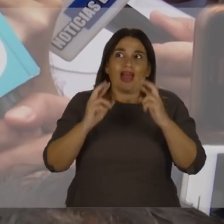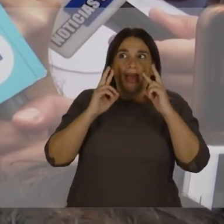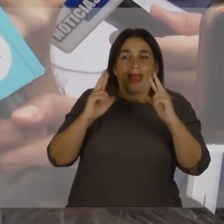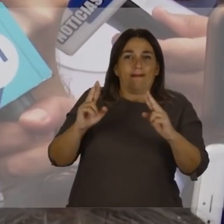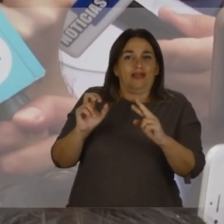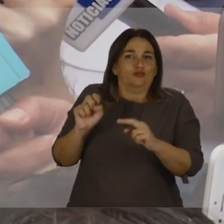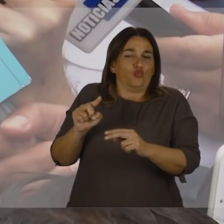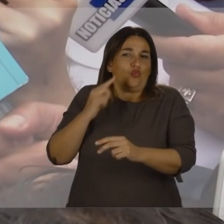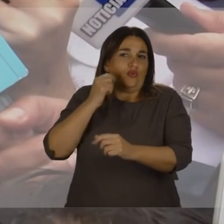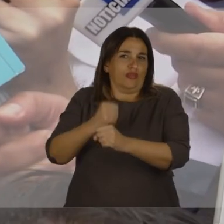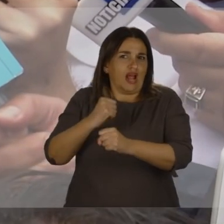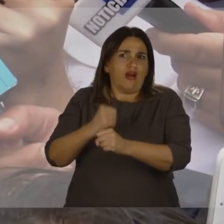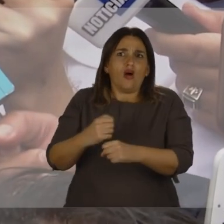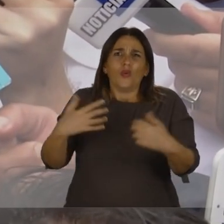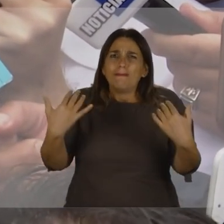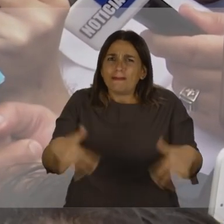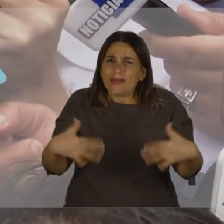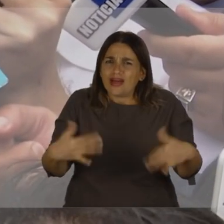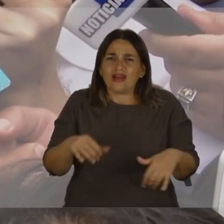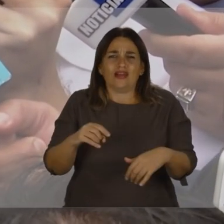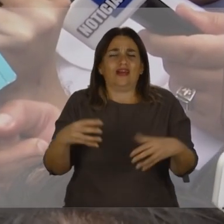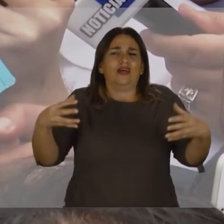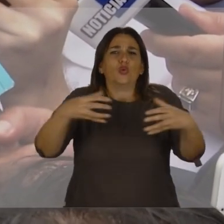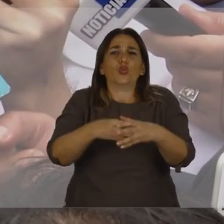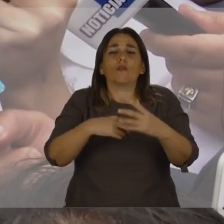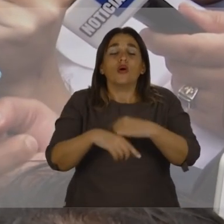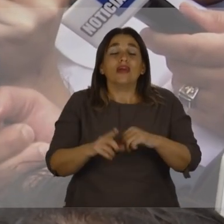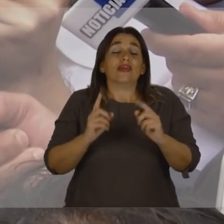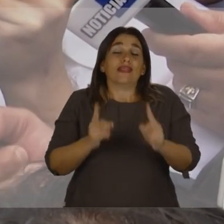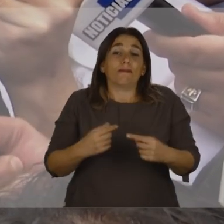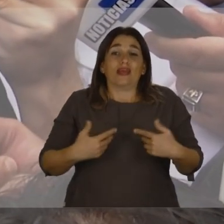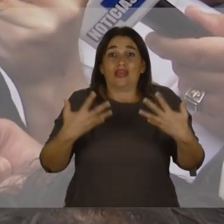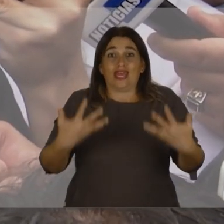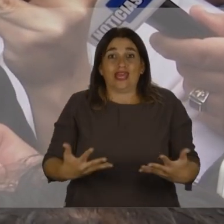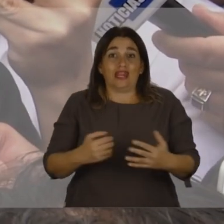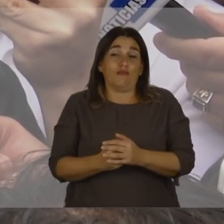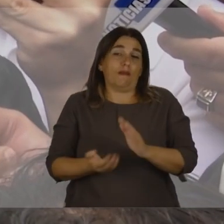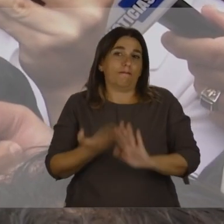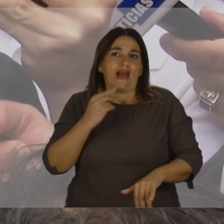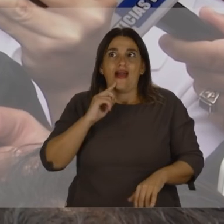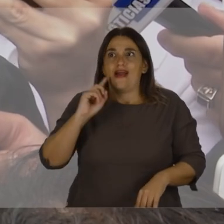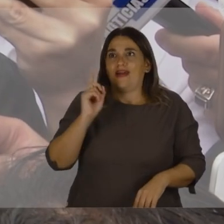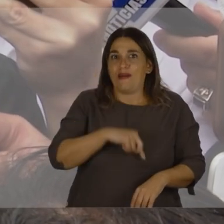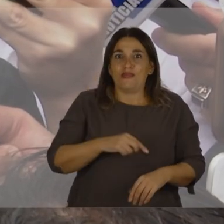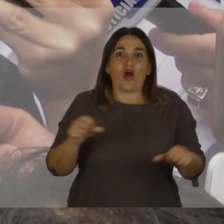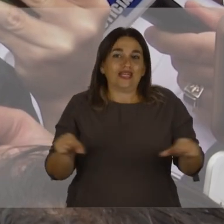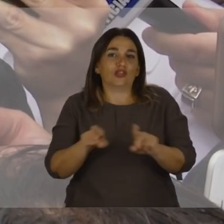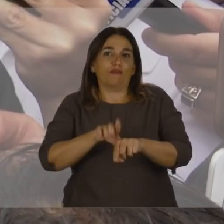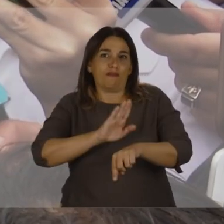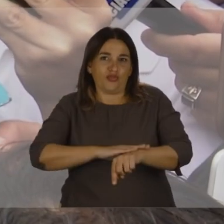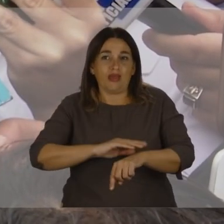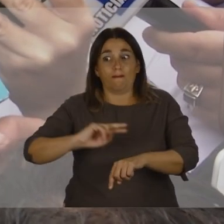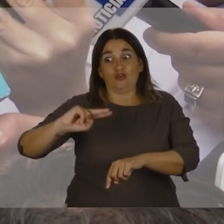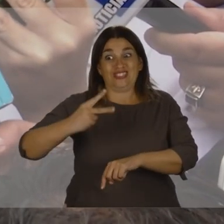hay que respetar un trabajo muy arduo que está haciendo esta gente y lo que vamos a tratar de hacer es acelerar